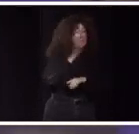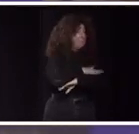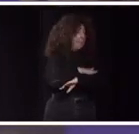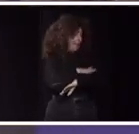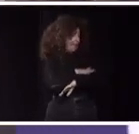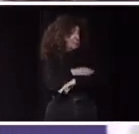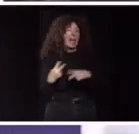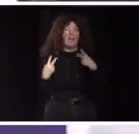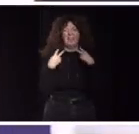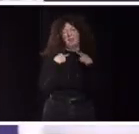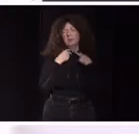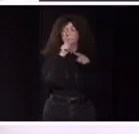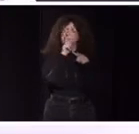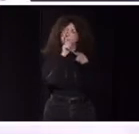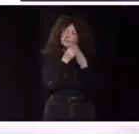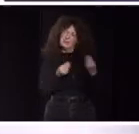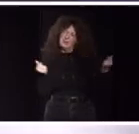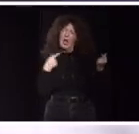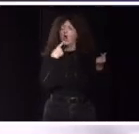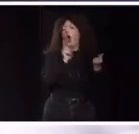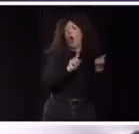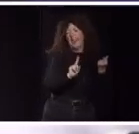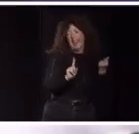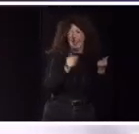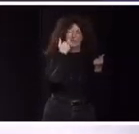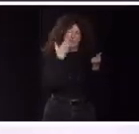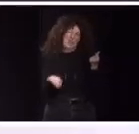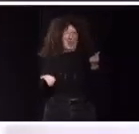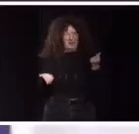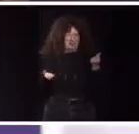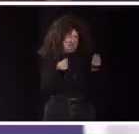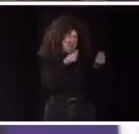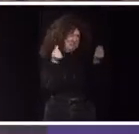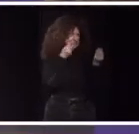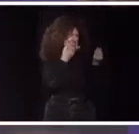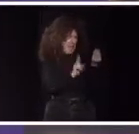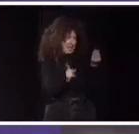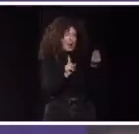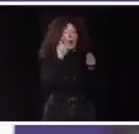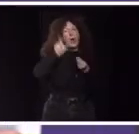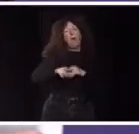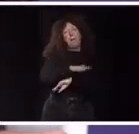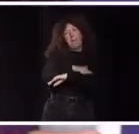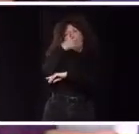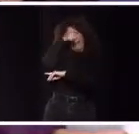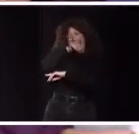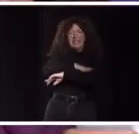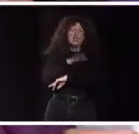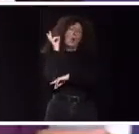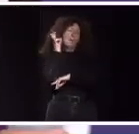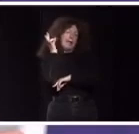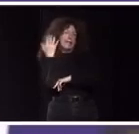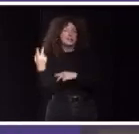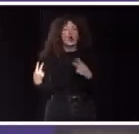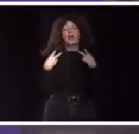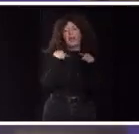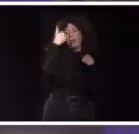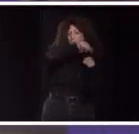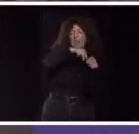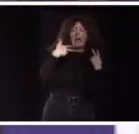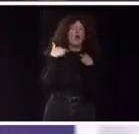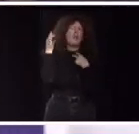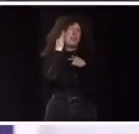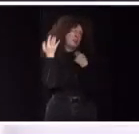diputadas, no lo digáis, que queda feo. No suena bien que un ministro, una ministra, un diputado, una